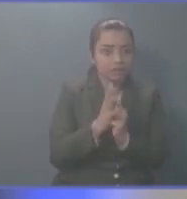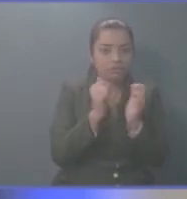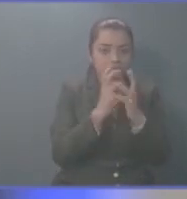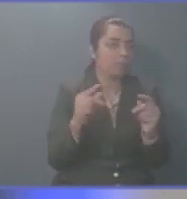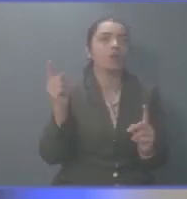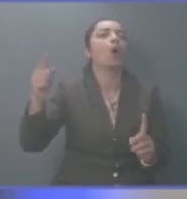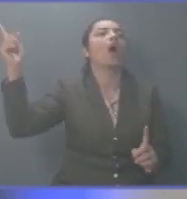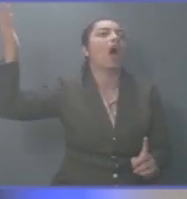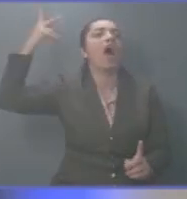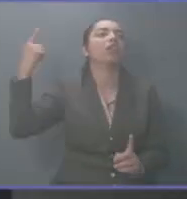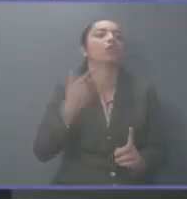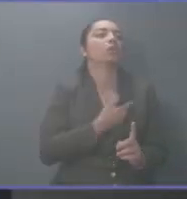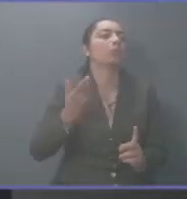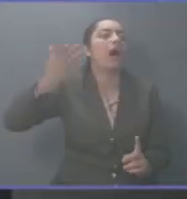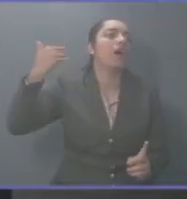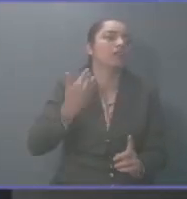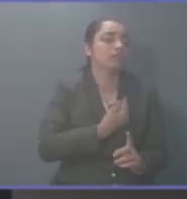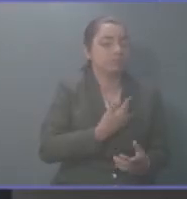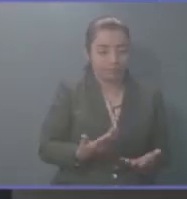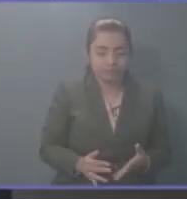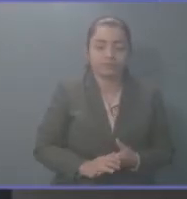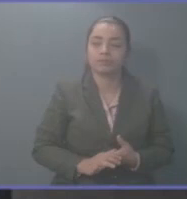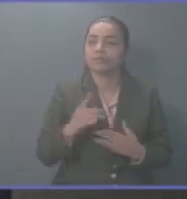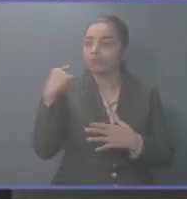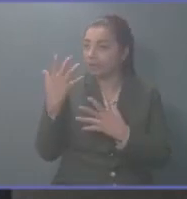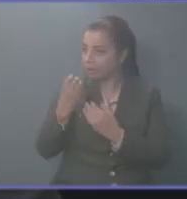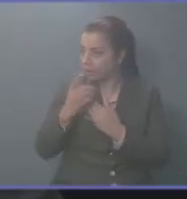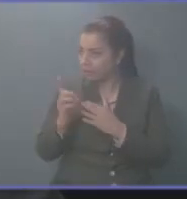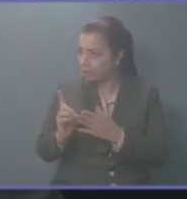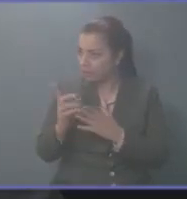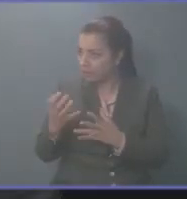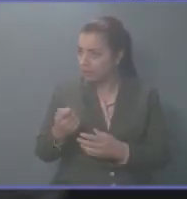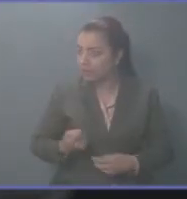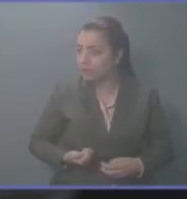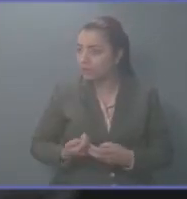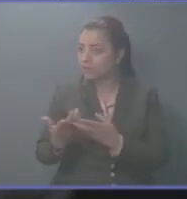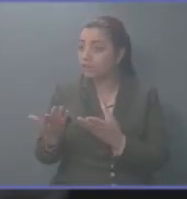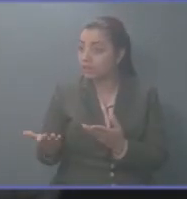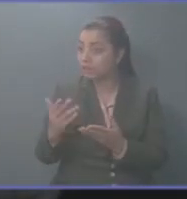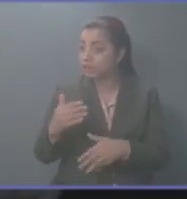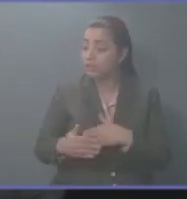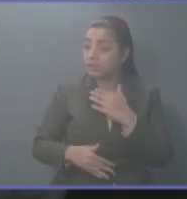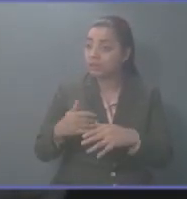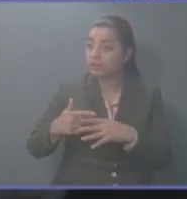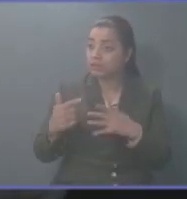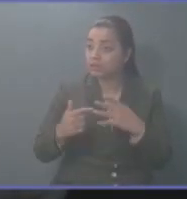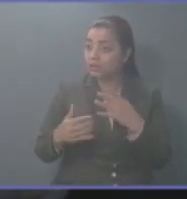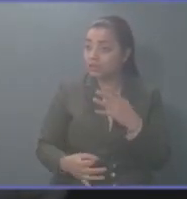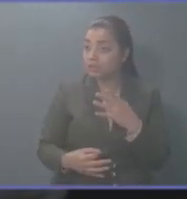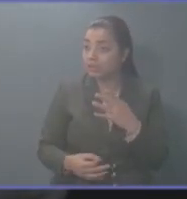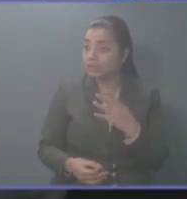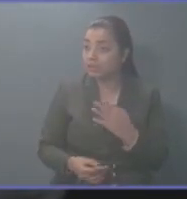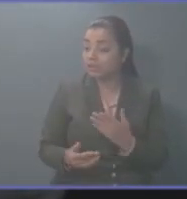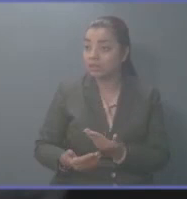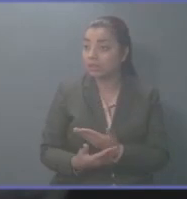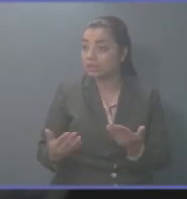órgano legislativo. Y quiero hacer énfasis, diputado, sobre la base legal de la interpelación. O sea, no